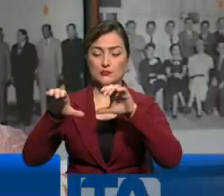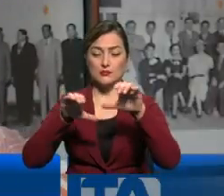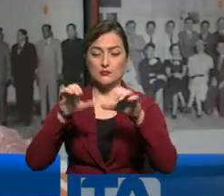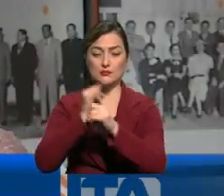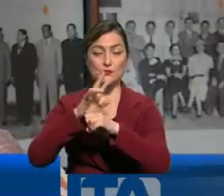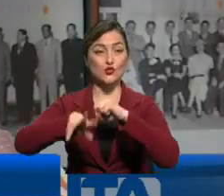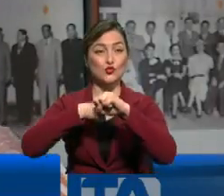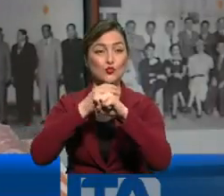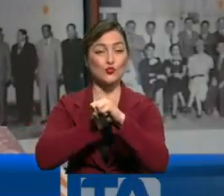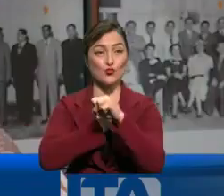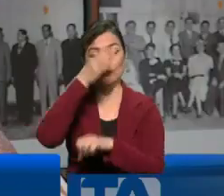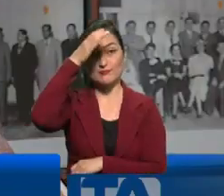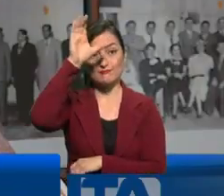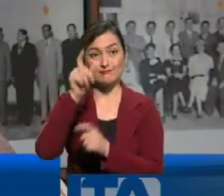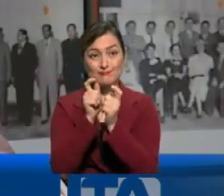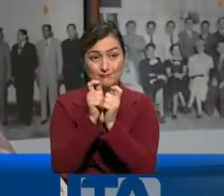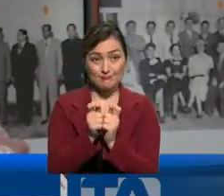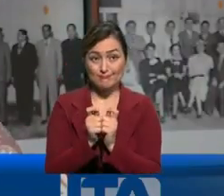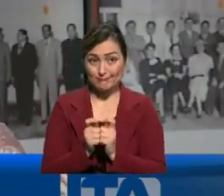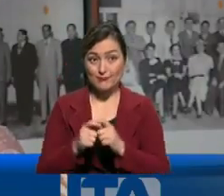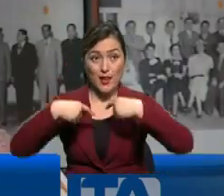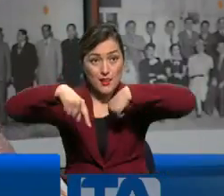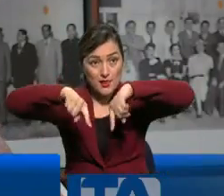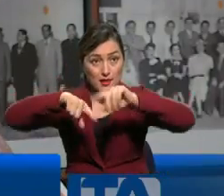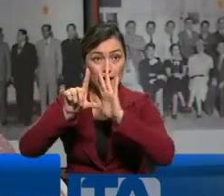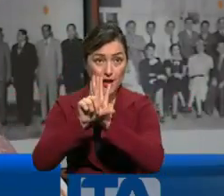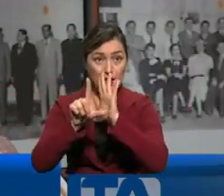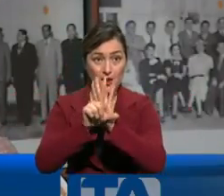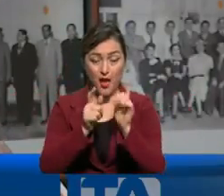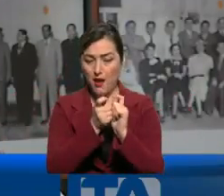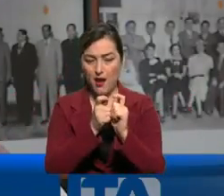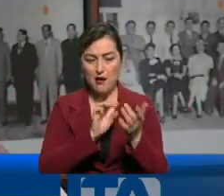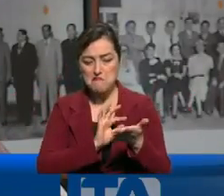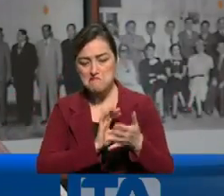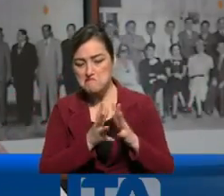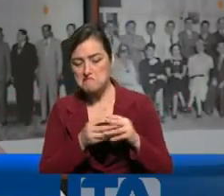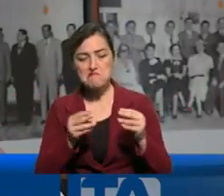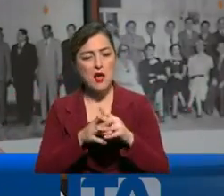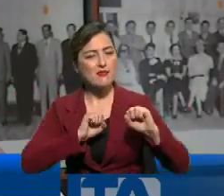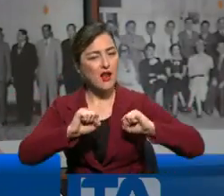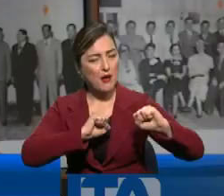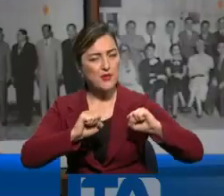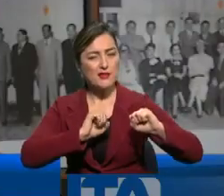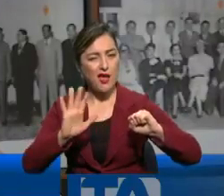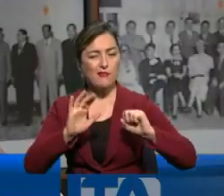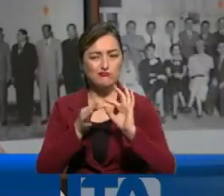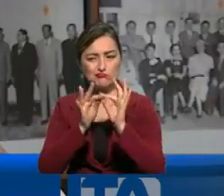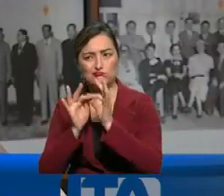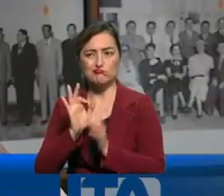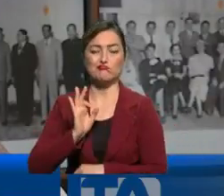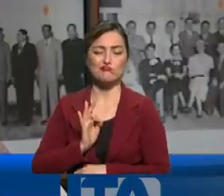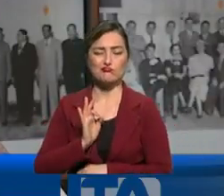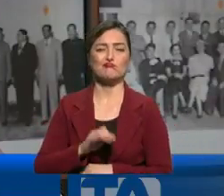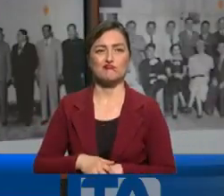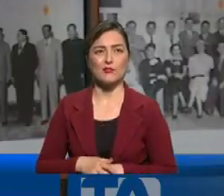de Patrimonio Cultural. Estamos ajustando los temas legales, por un lado, ciertas adecuaciones técnicas que siempre habrá que hacerle,